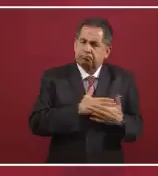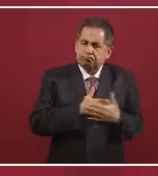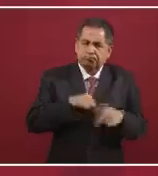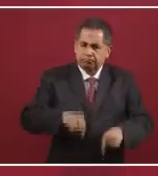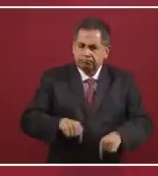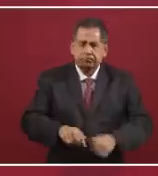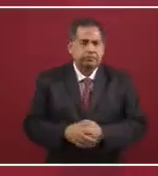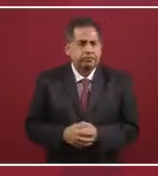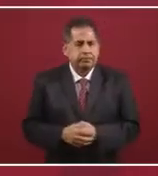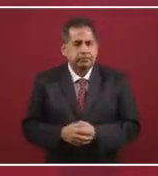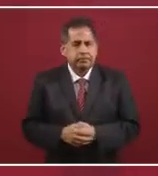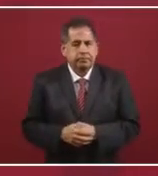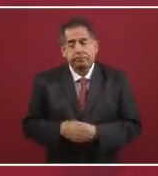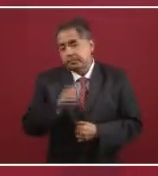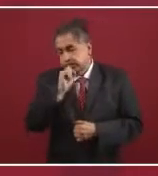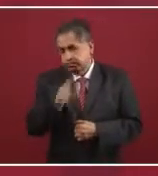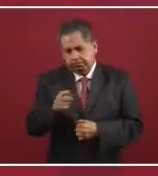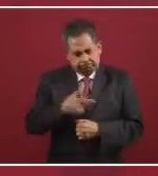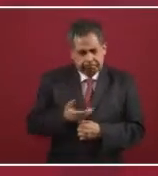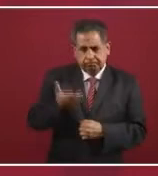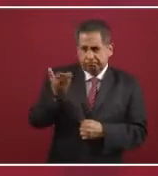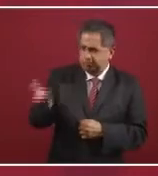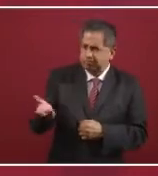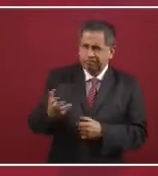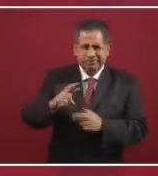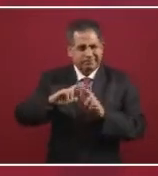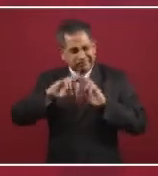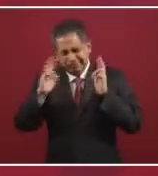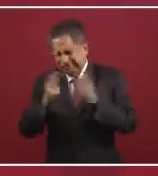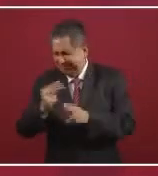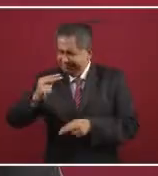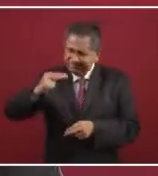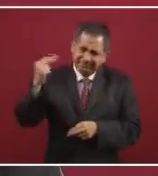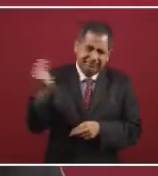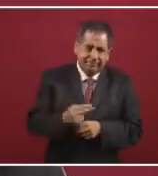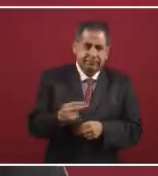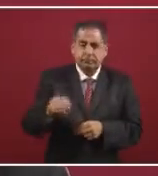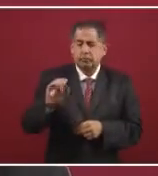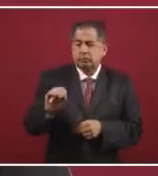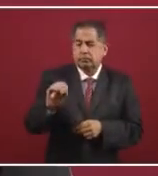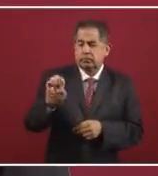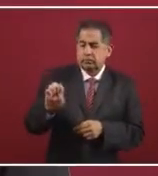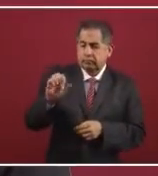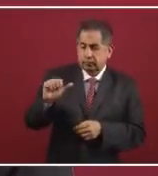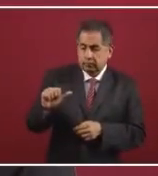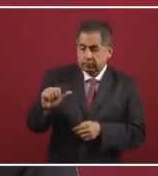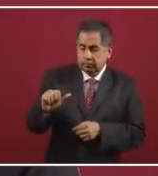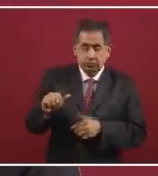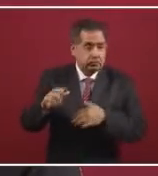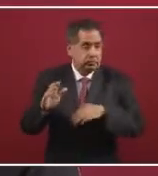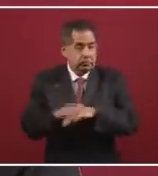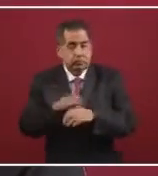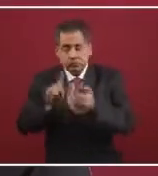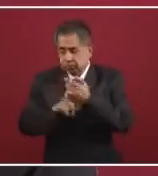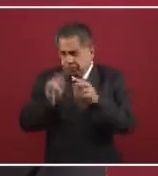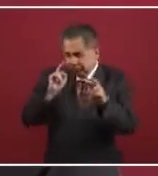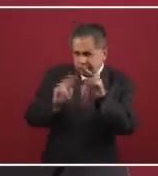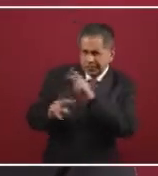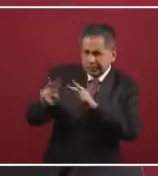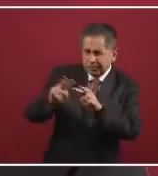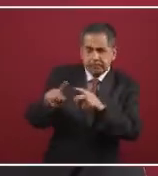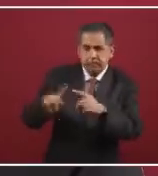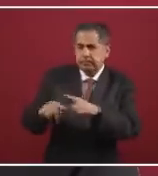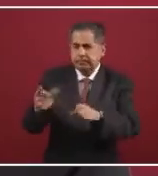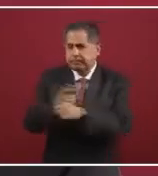Vamos a solicitar en consecuencia también reunión urgente de la Organización de Estados Americanos, porque a pesar de la gravedad de los acontecimientos, lo